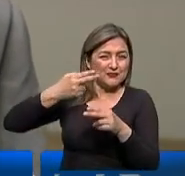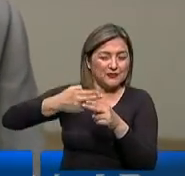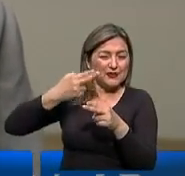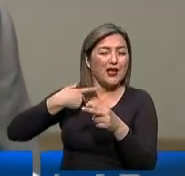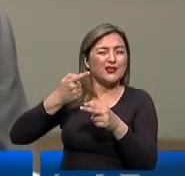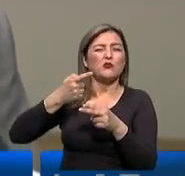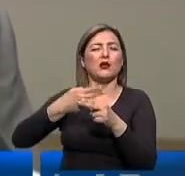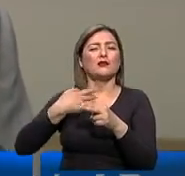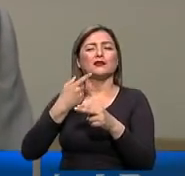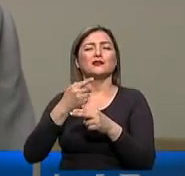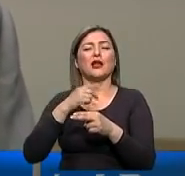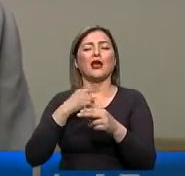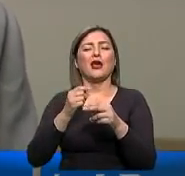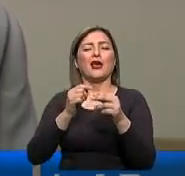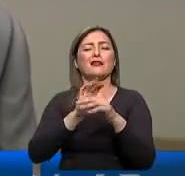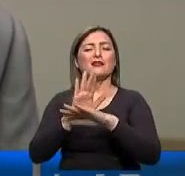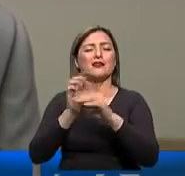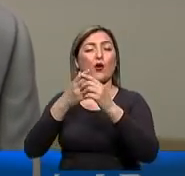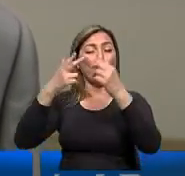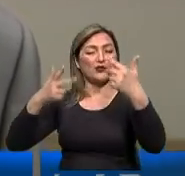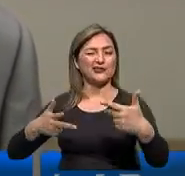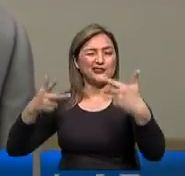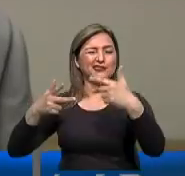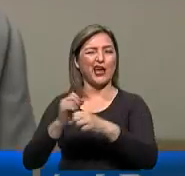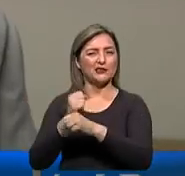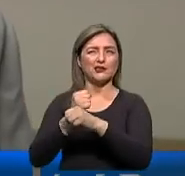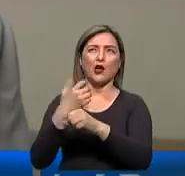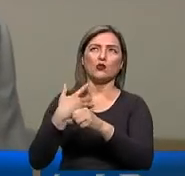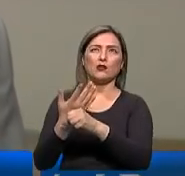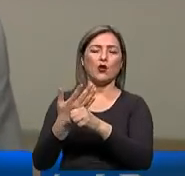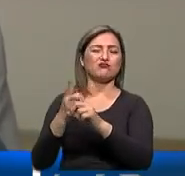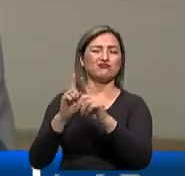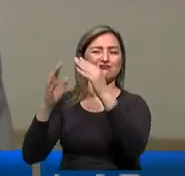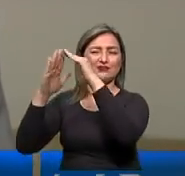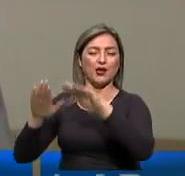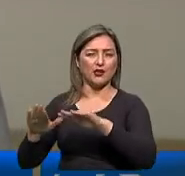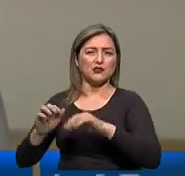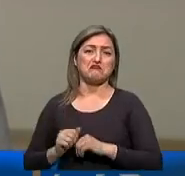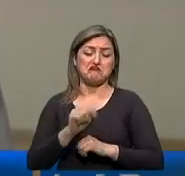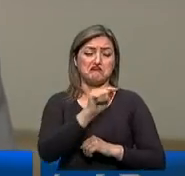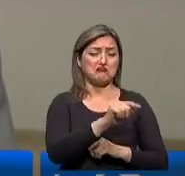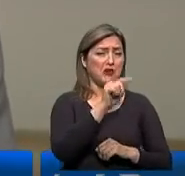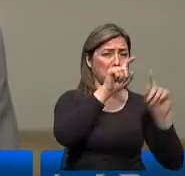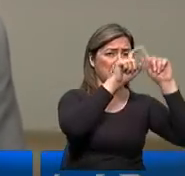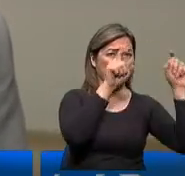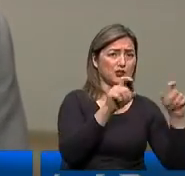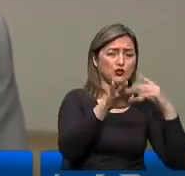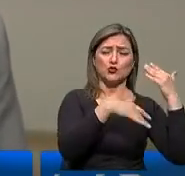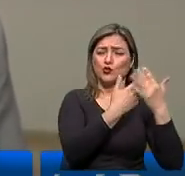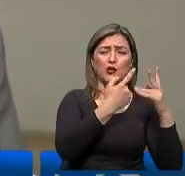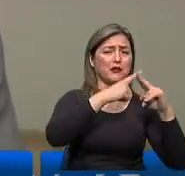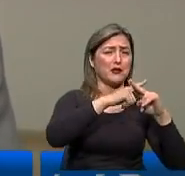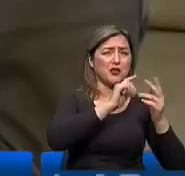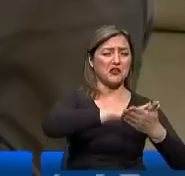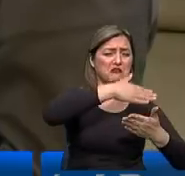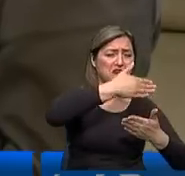el empleador tendrá el deber en el proyecto de ley de oportunidades laborales de entregar a su trabajador, a su empleado, aquellos implementos que